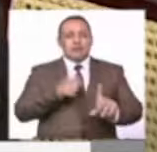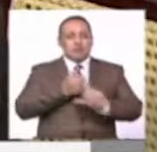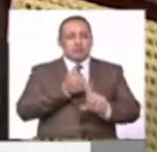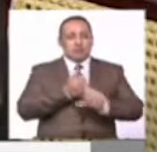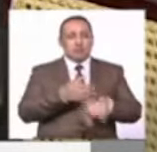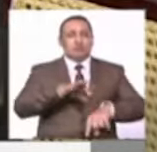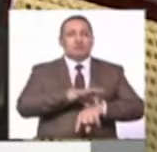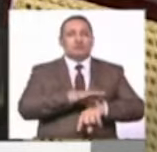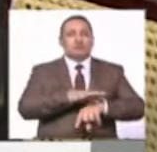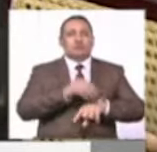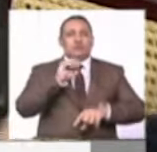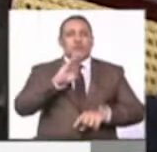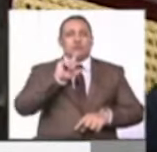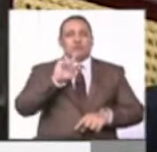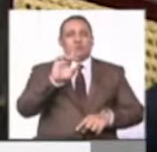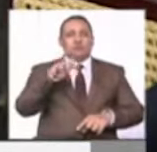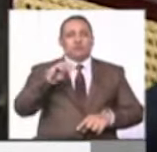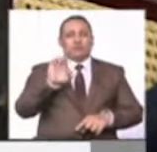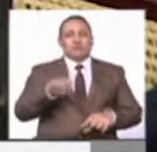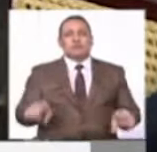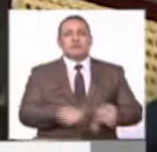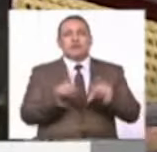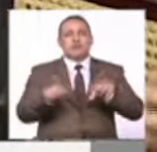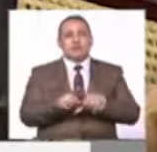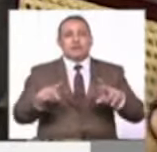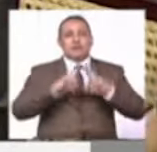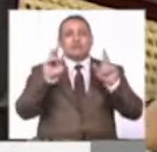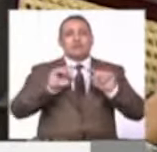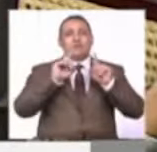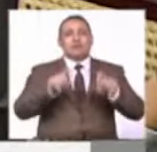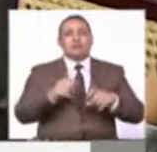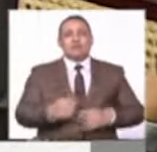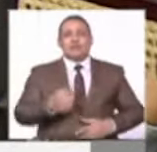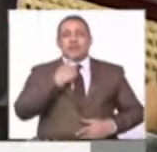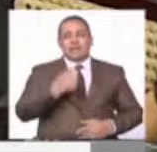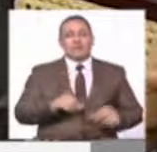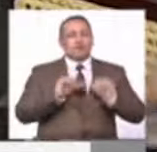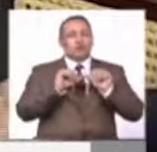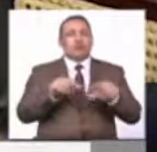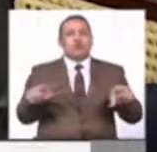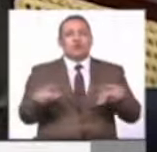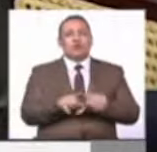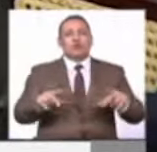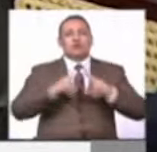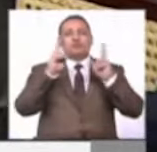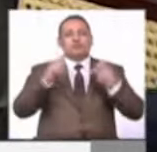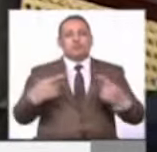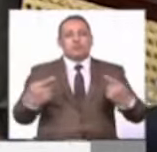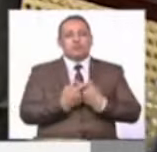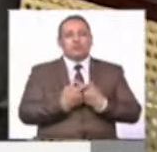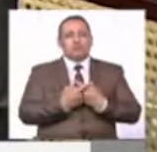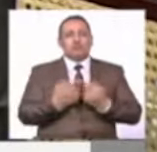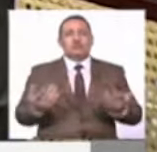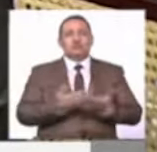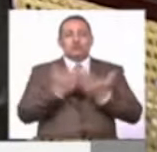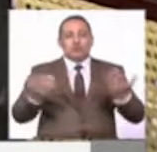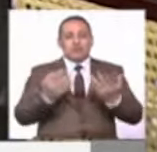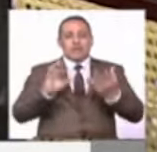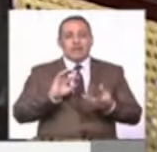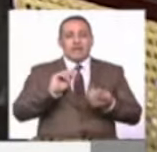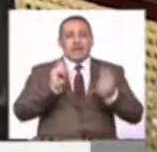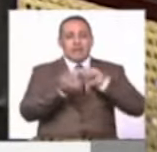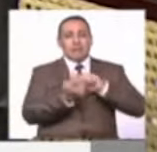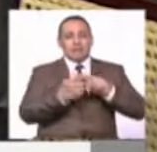doctor blume el asunto en cuestión era y sigue siendo un tema controvertido donde varía de